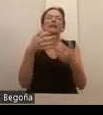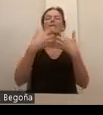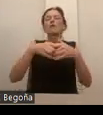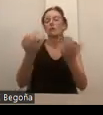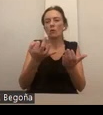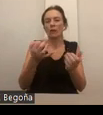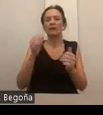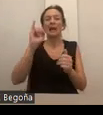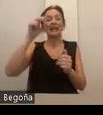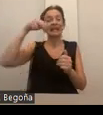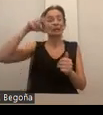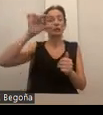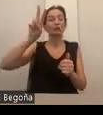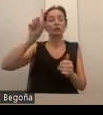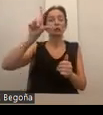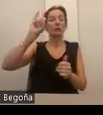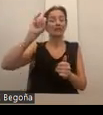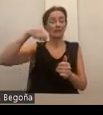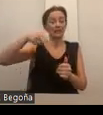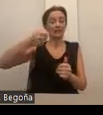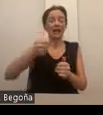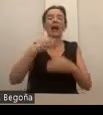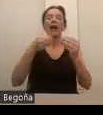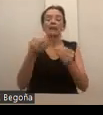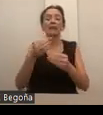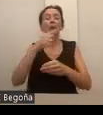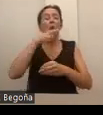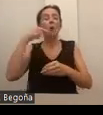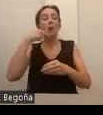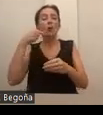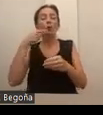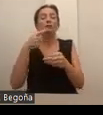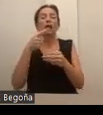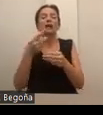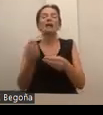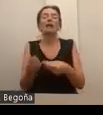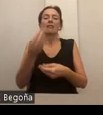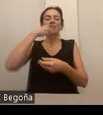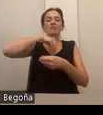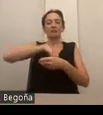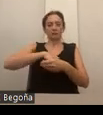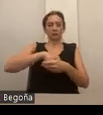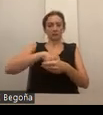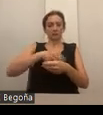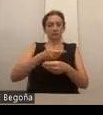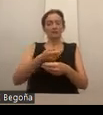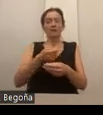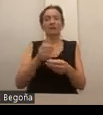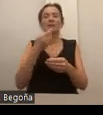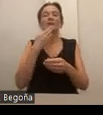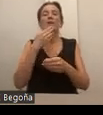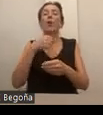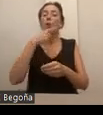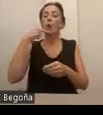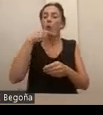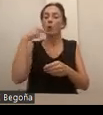que la glucosa, que es la moneda de cambio de la energía, entre dentro de la célula. Es decir, la glucosa solo tiene sentido como